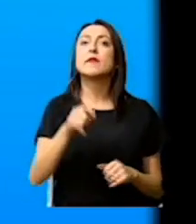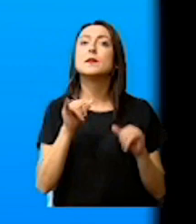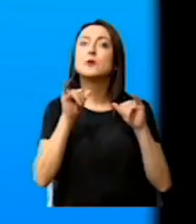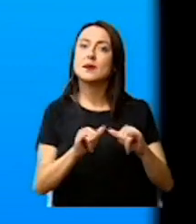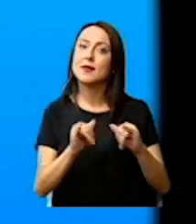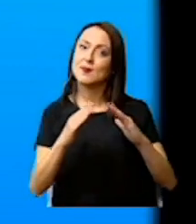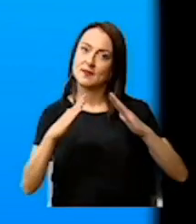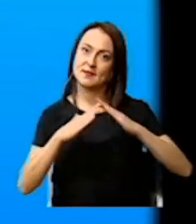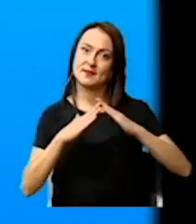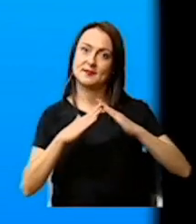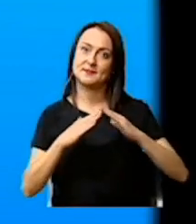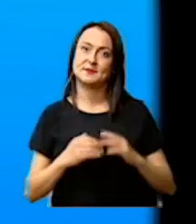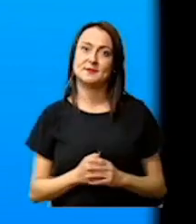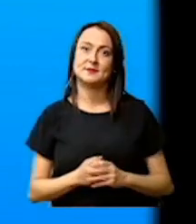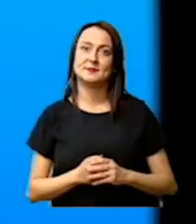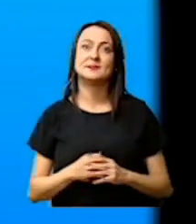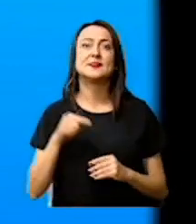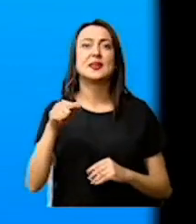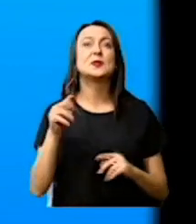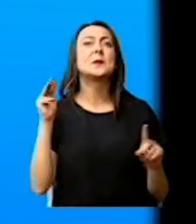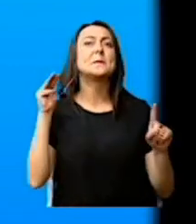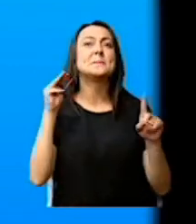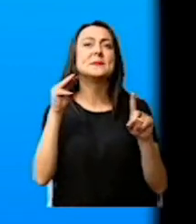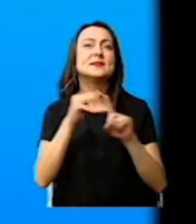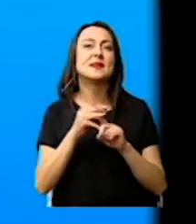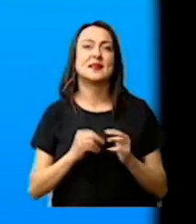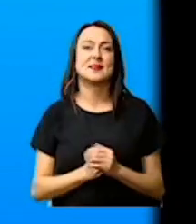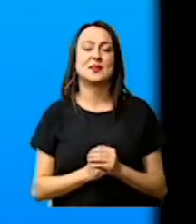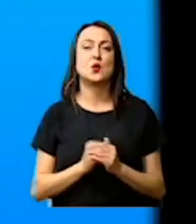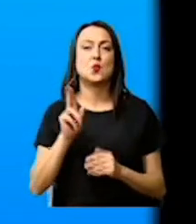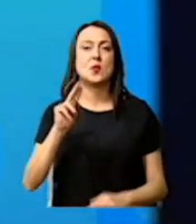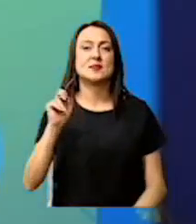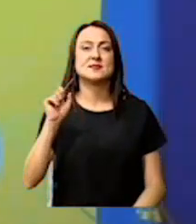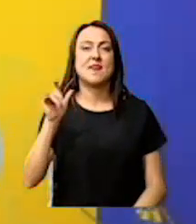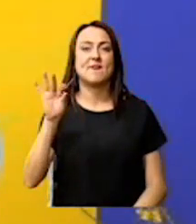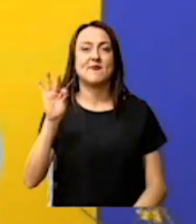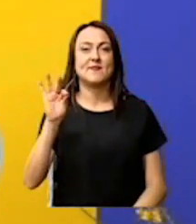en casa. Este es un mensaje de UNICEF.